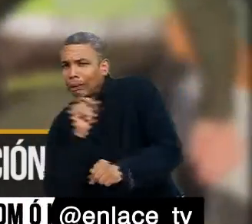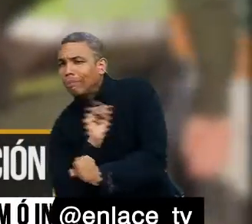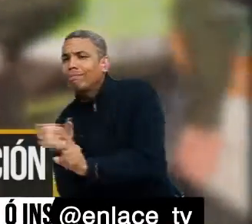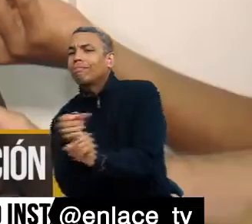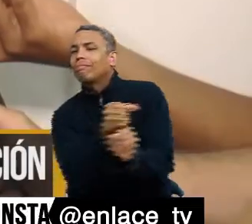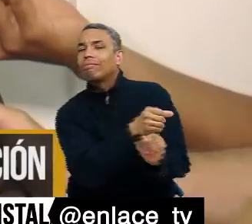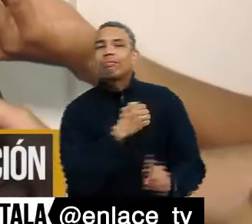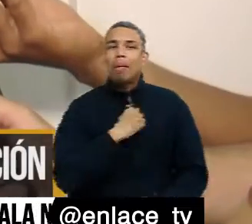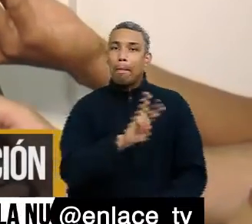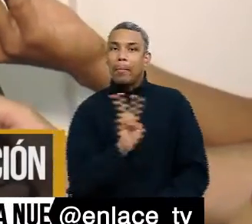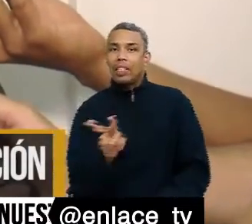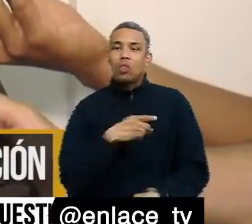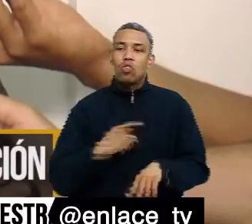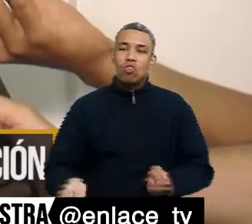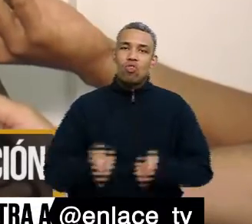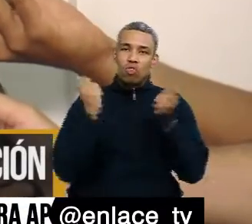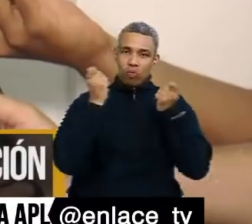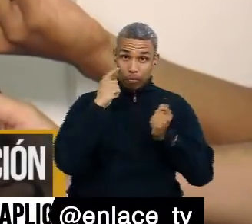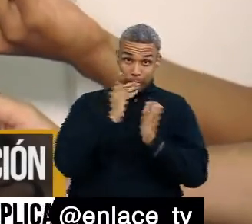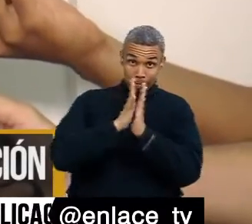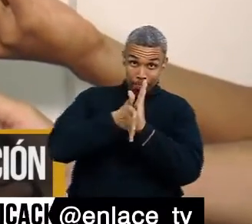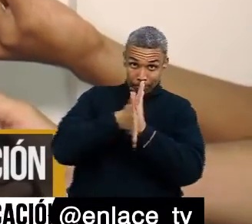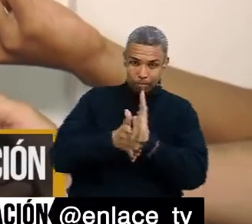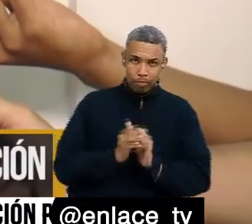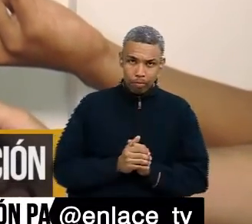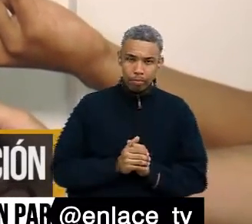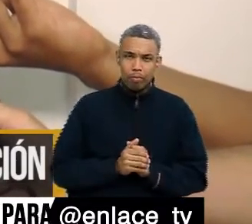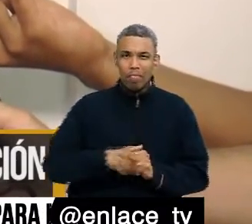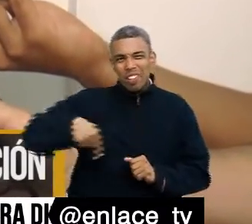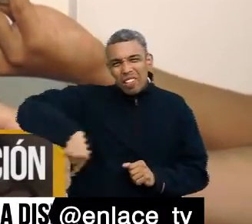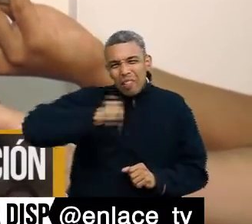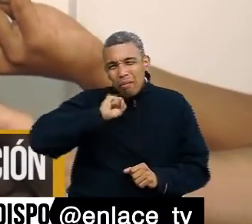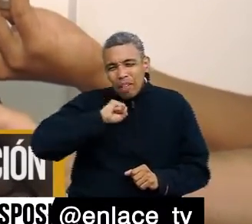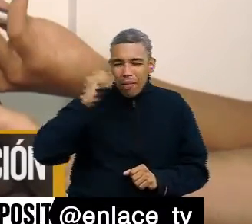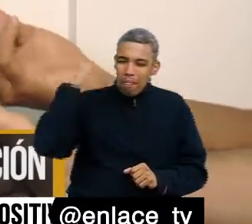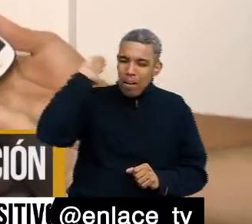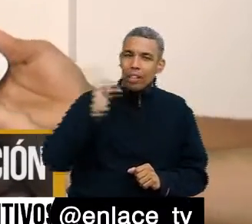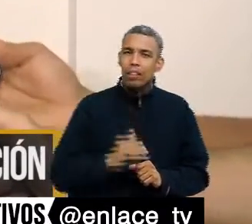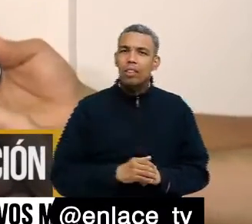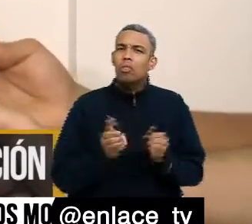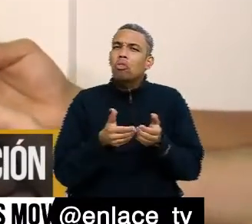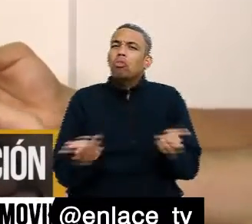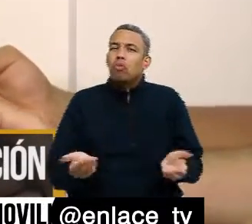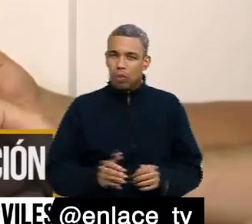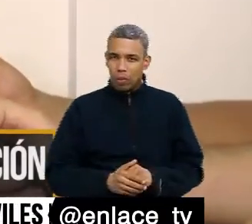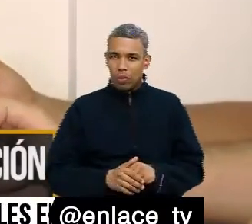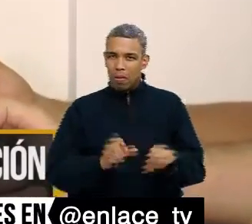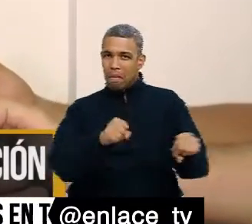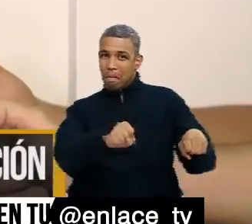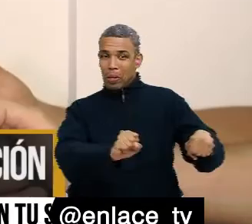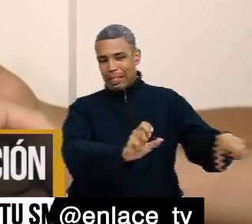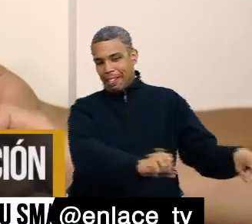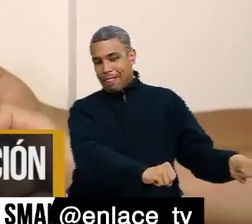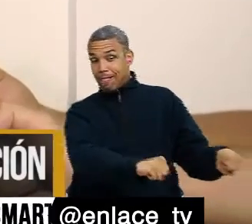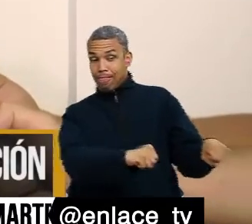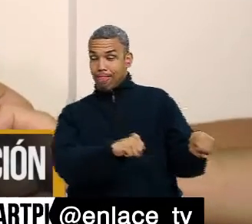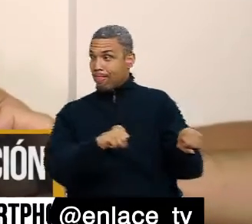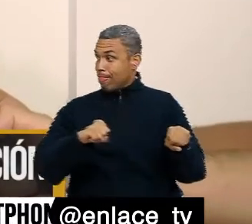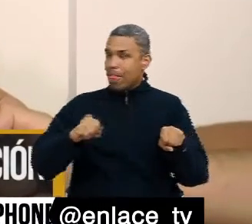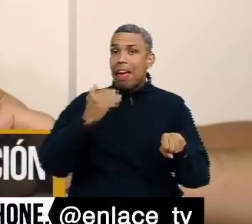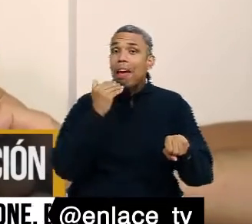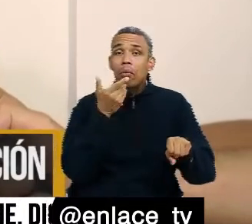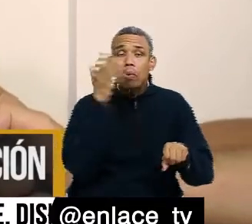2016. La modalidad que más se presenta en la ciudad de Barranca Bermeja es al alado. El alado es cuando el factor oportunidad,